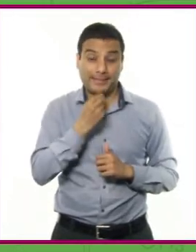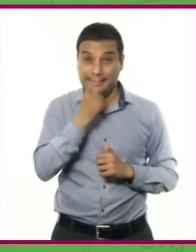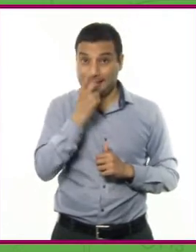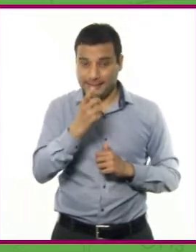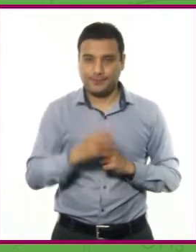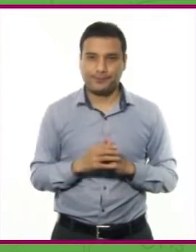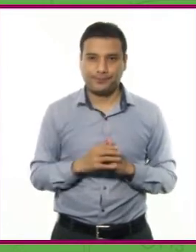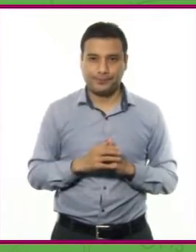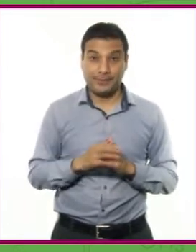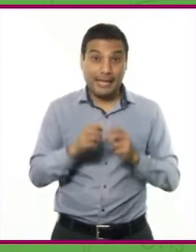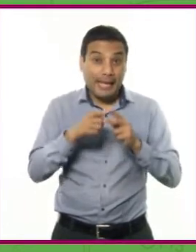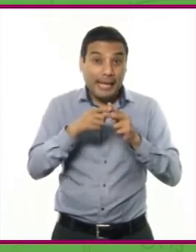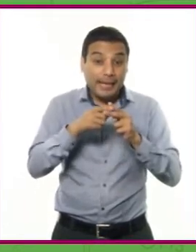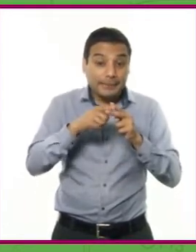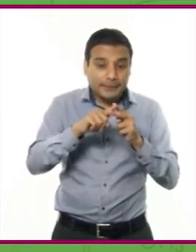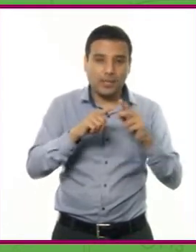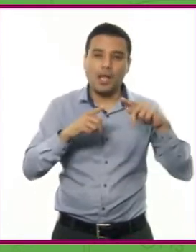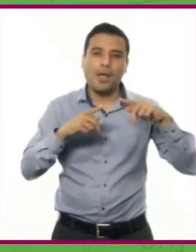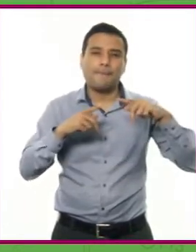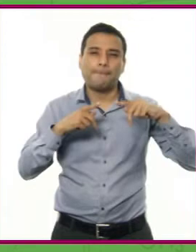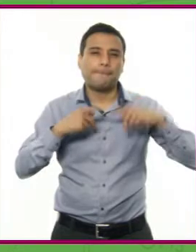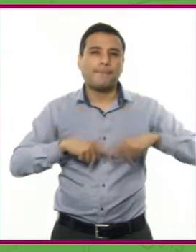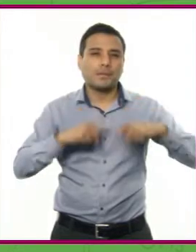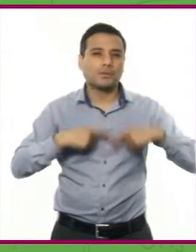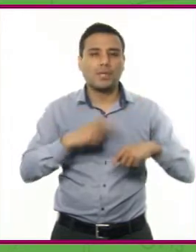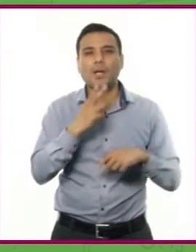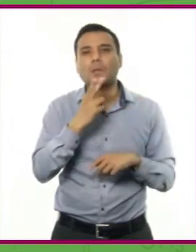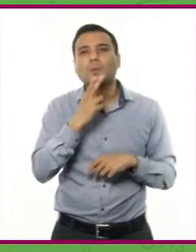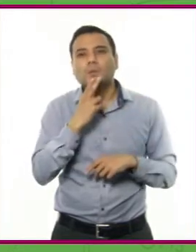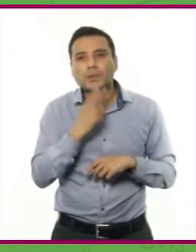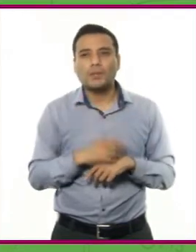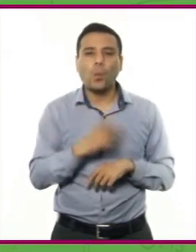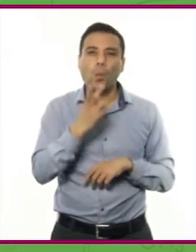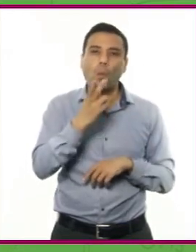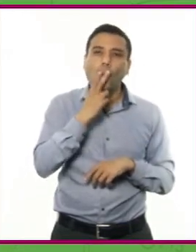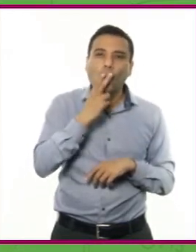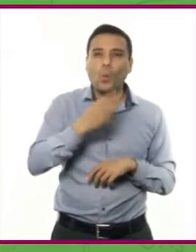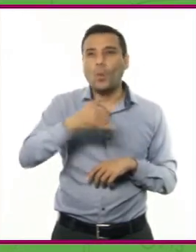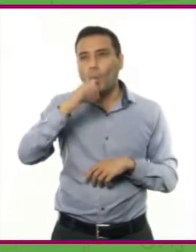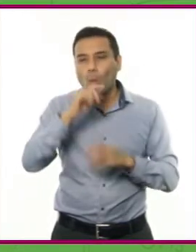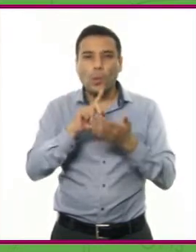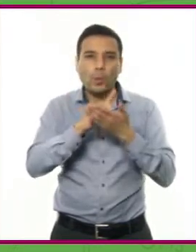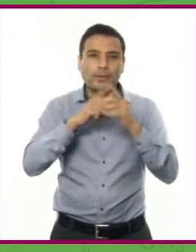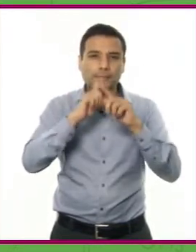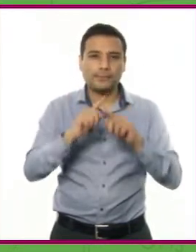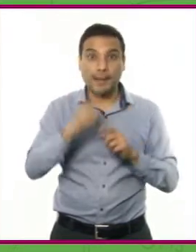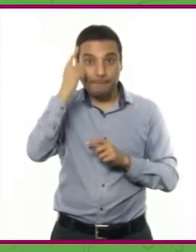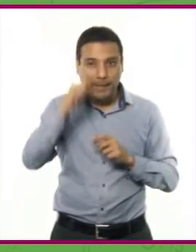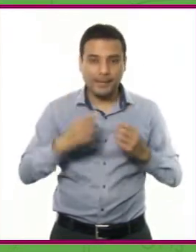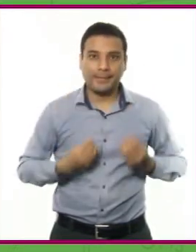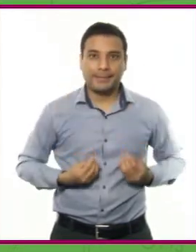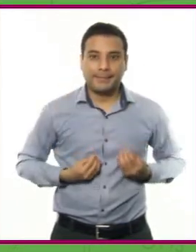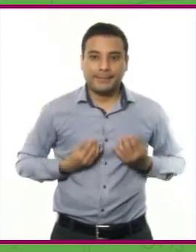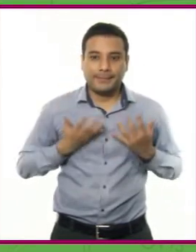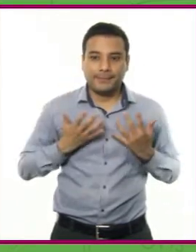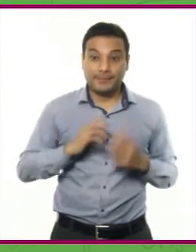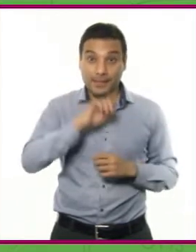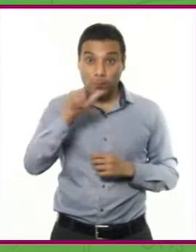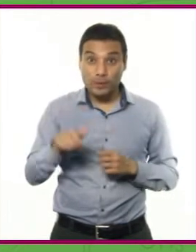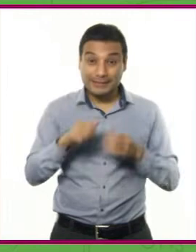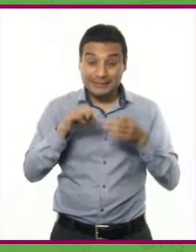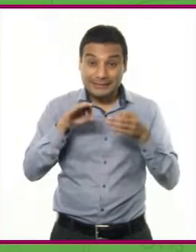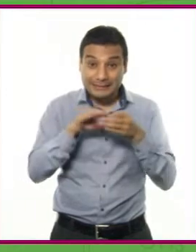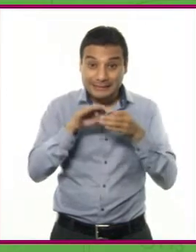que en la primera etapa, las personas utilizan sustancias para alcanzar la euforia que brindan. Pero este consumo de drogas se convierte